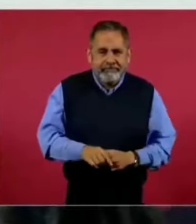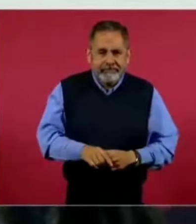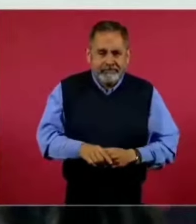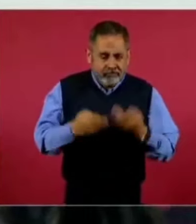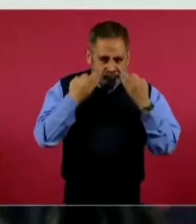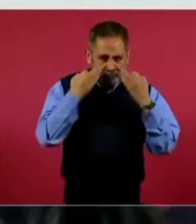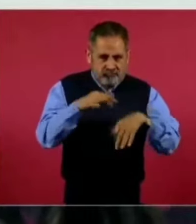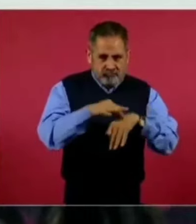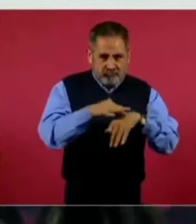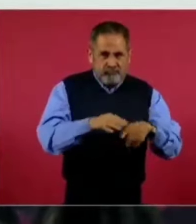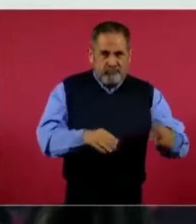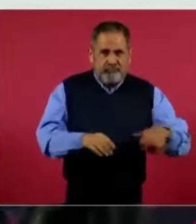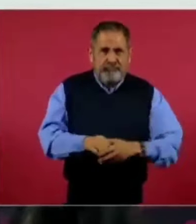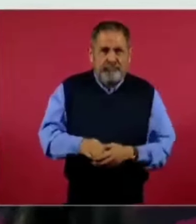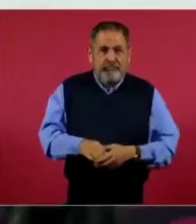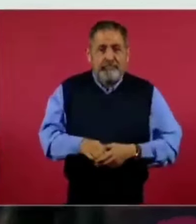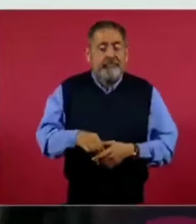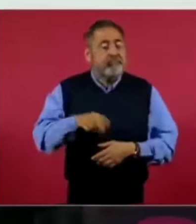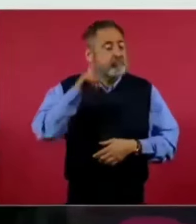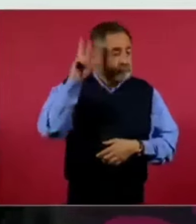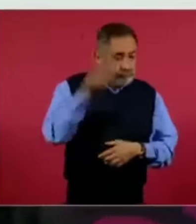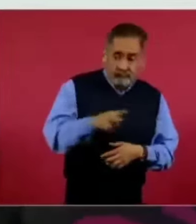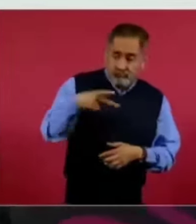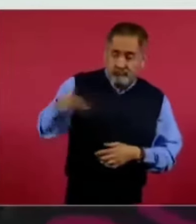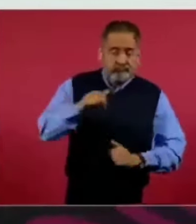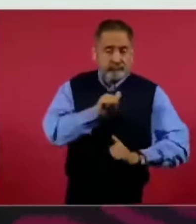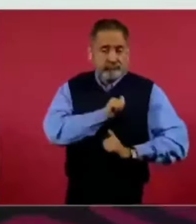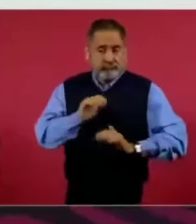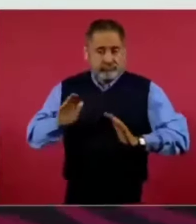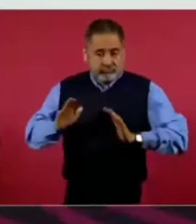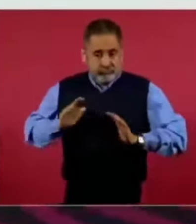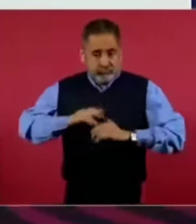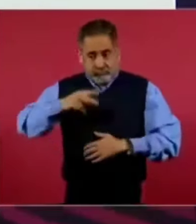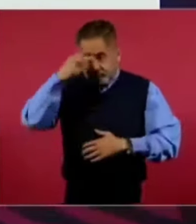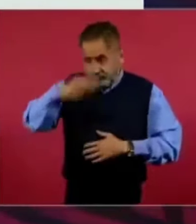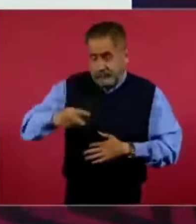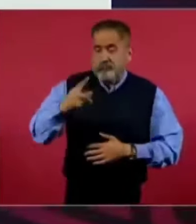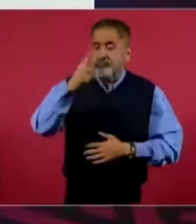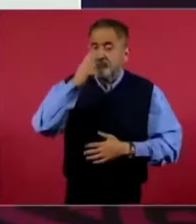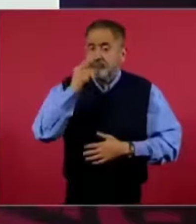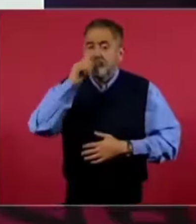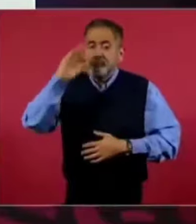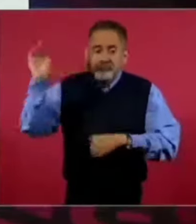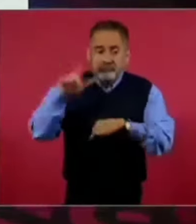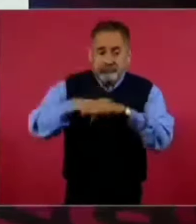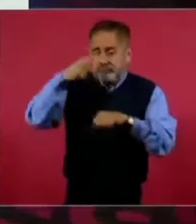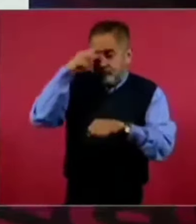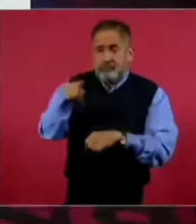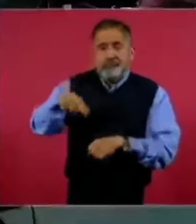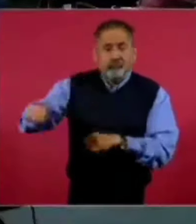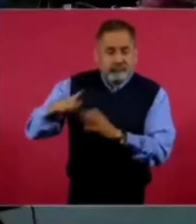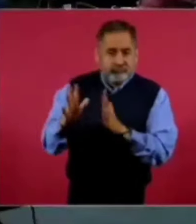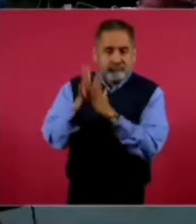testimonio, de que el Ejército Mexicano y la Policía Federal Mexicana participaron en